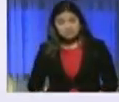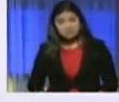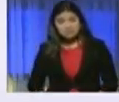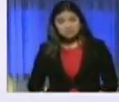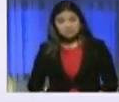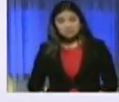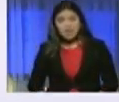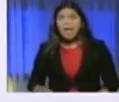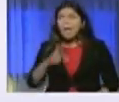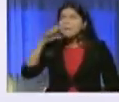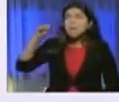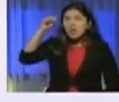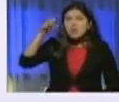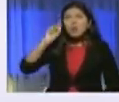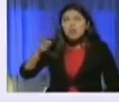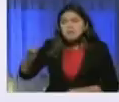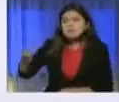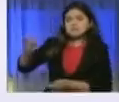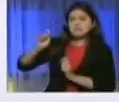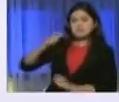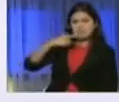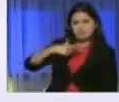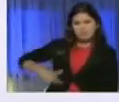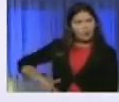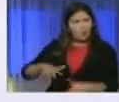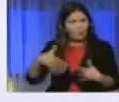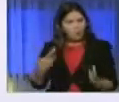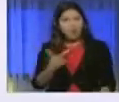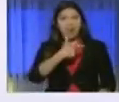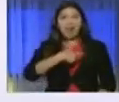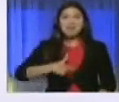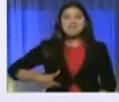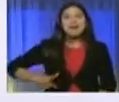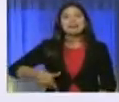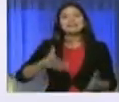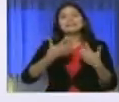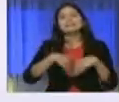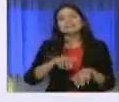Maduro me tiene que entregar la banda. La banda. La banda está borracha, Ramos Alú, ¿oíste?